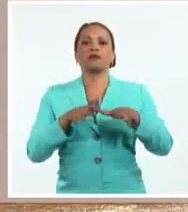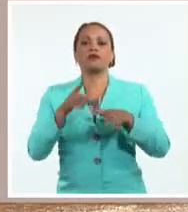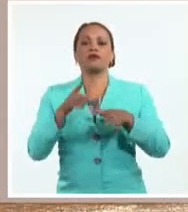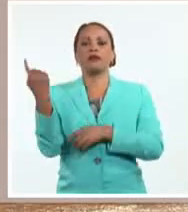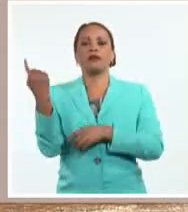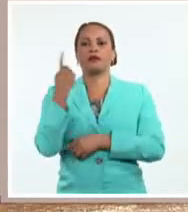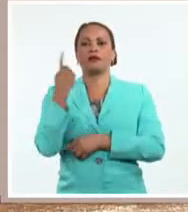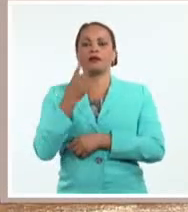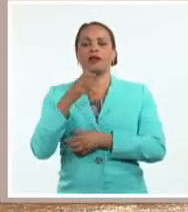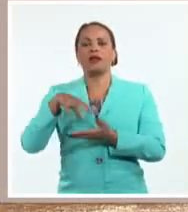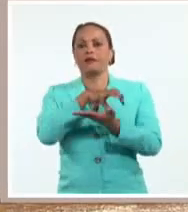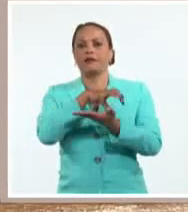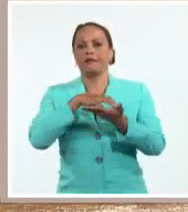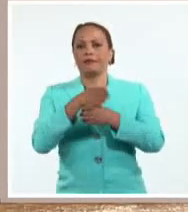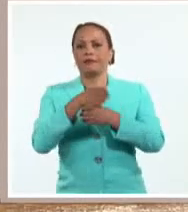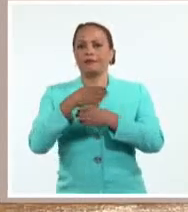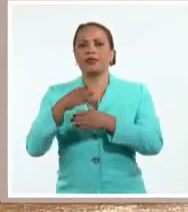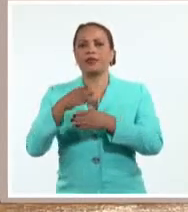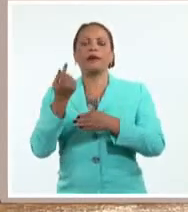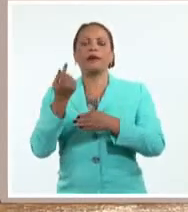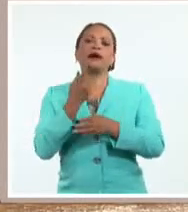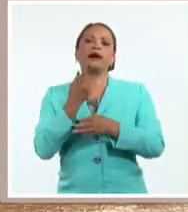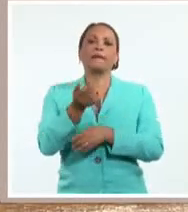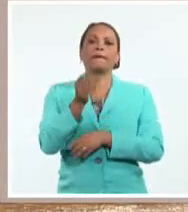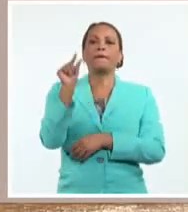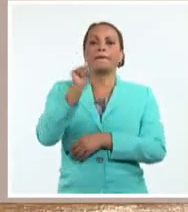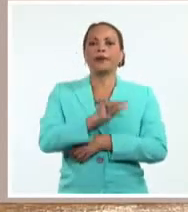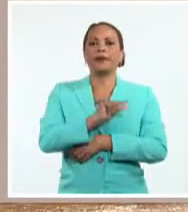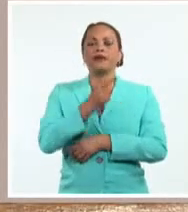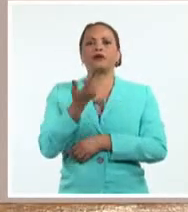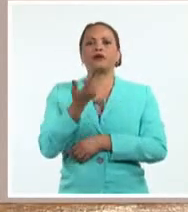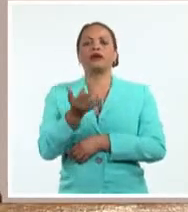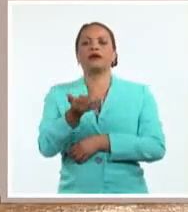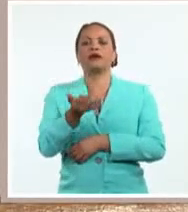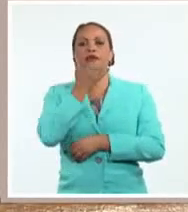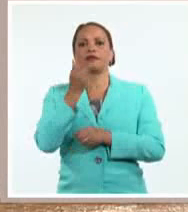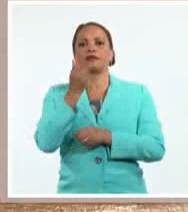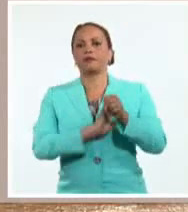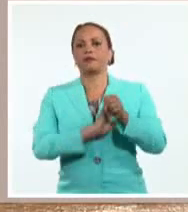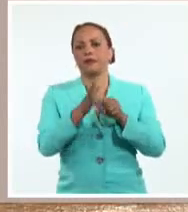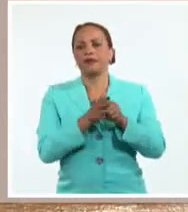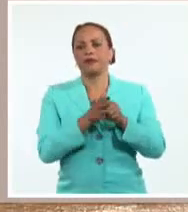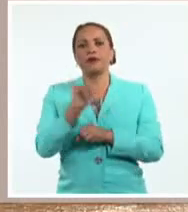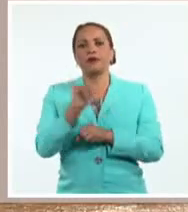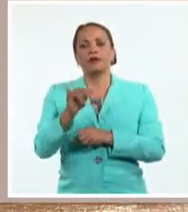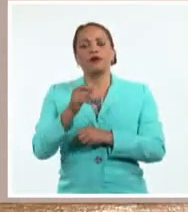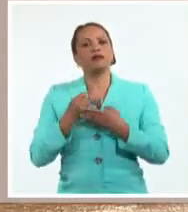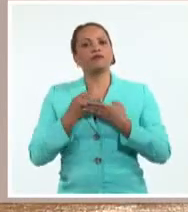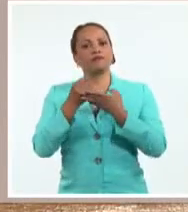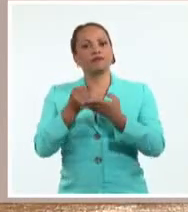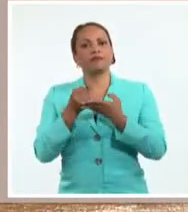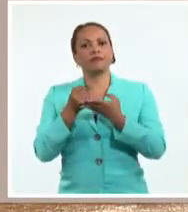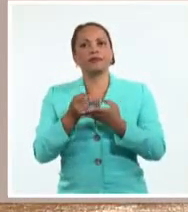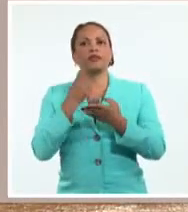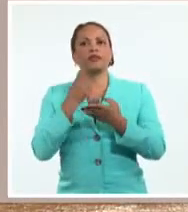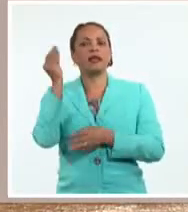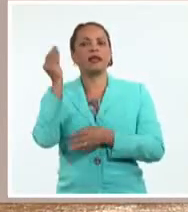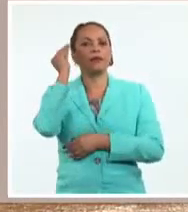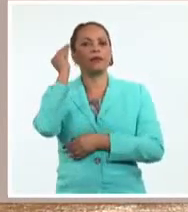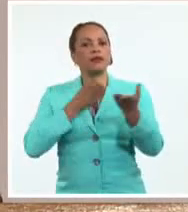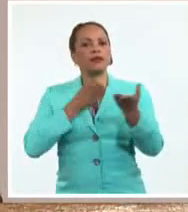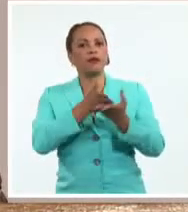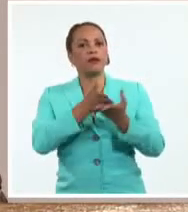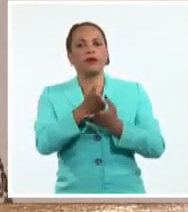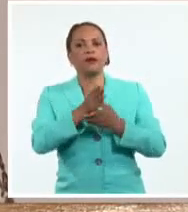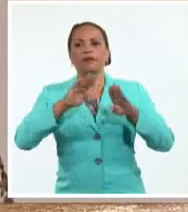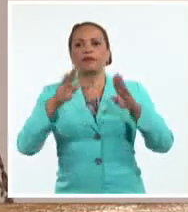y regionales para mitigar el impacto de la pandemia de la COVID-19 y asegurar la continuidad del aprendizaje y el acceso a la